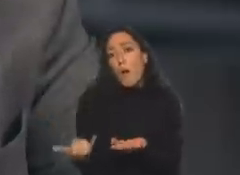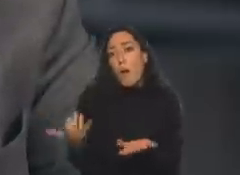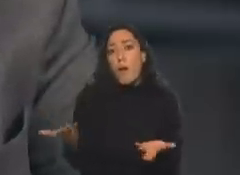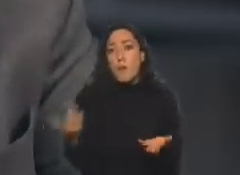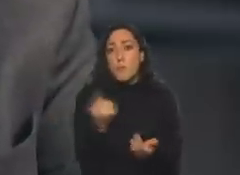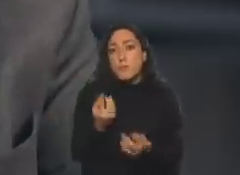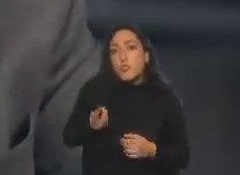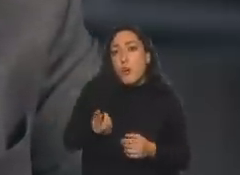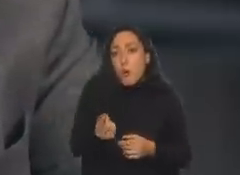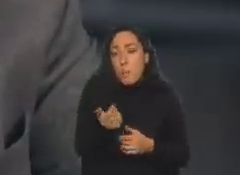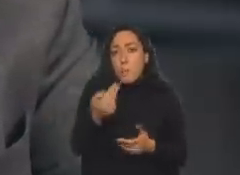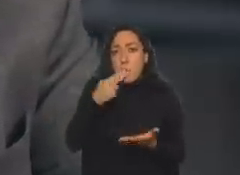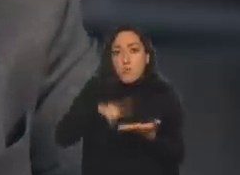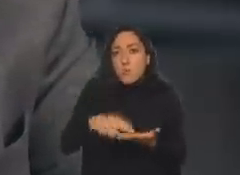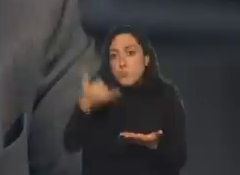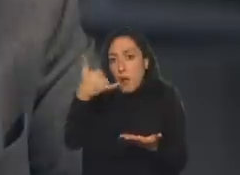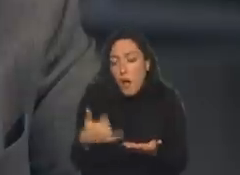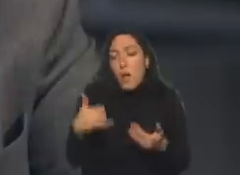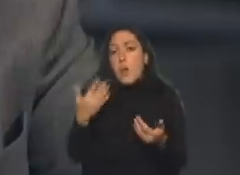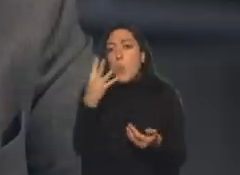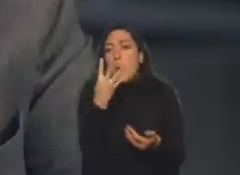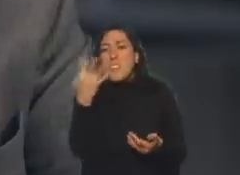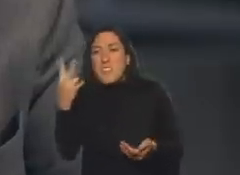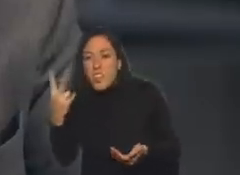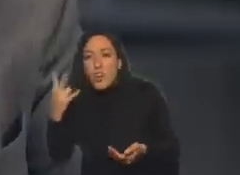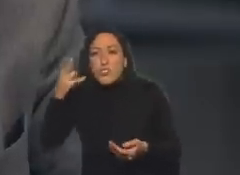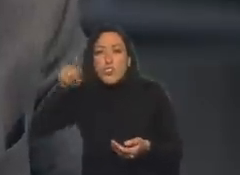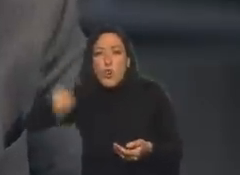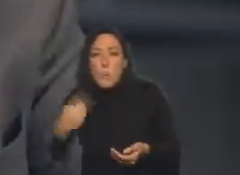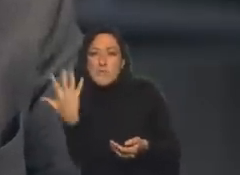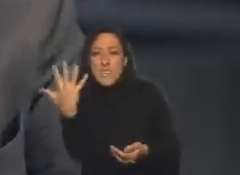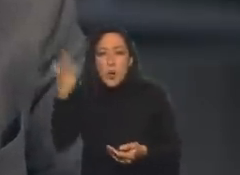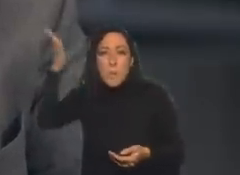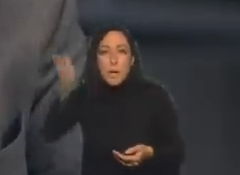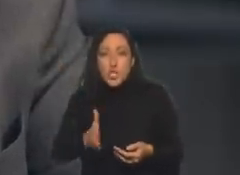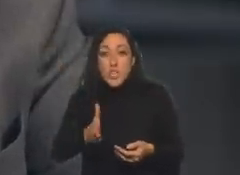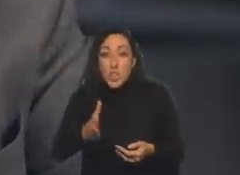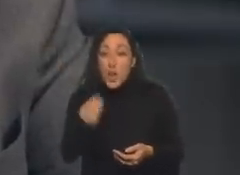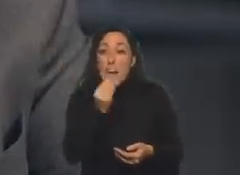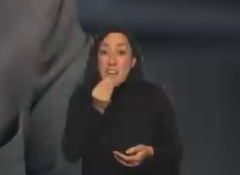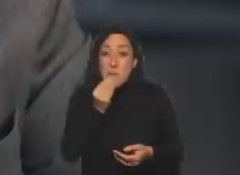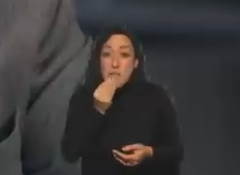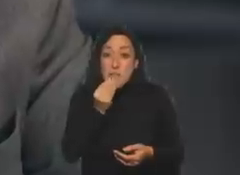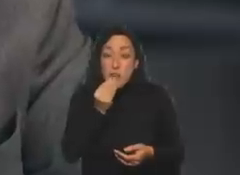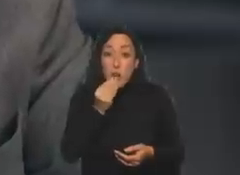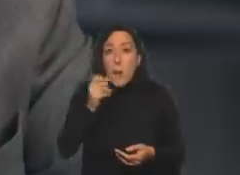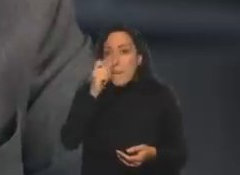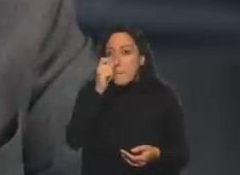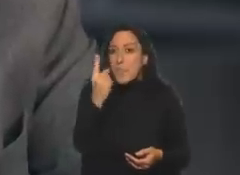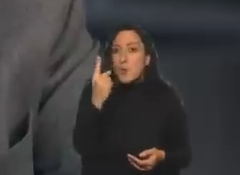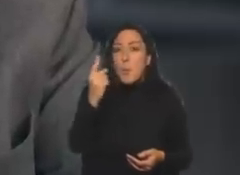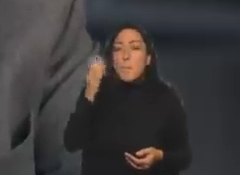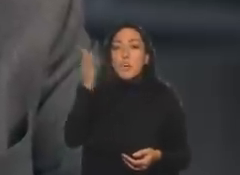uno compra. Está estimado que el 42,5% de cualquier alimento que tenga 21% de